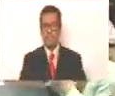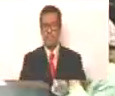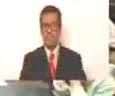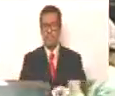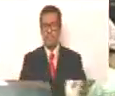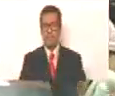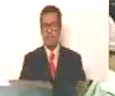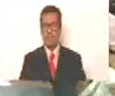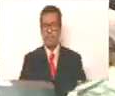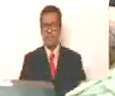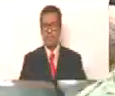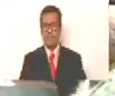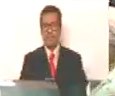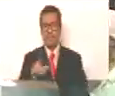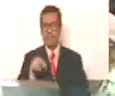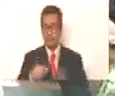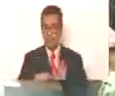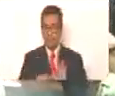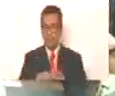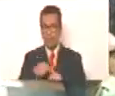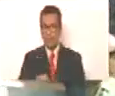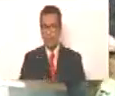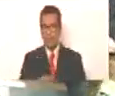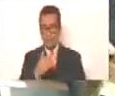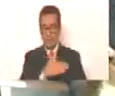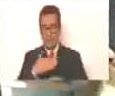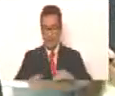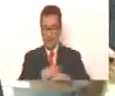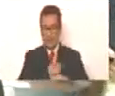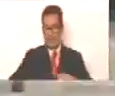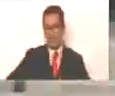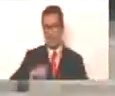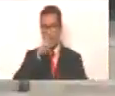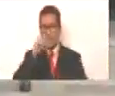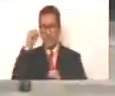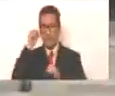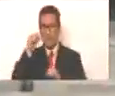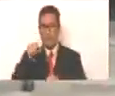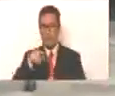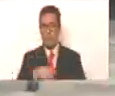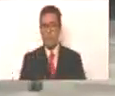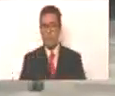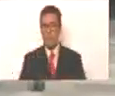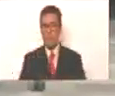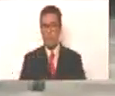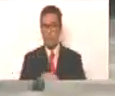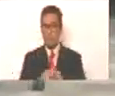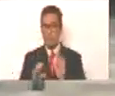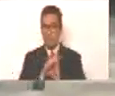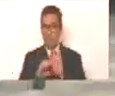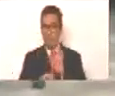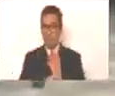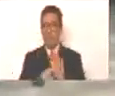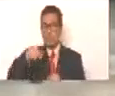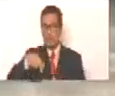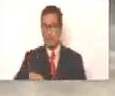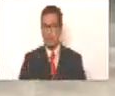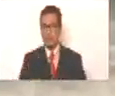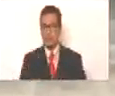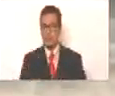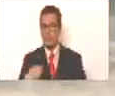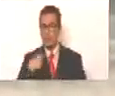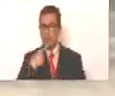Nos dejó al presidente Nicolás Maduro Moro, quien fue constituyente también, y él hizo